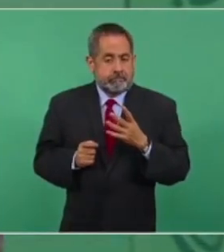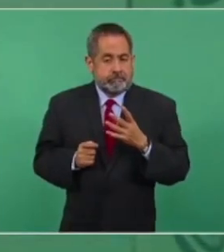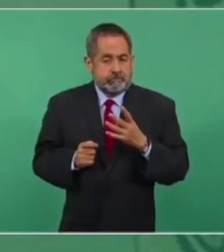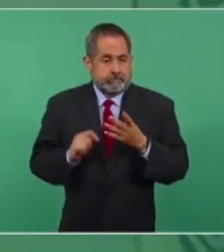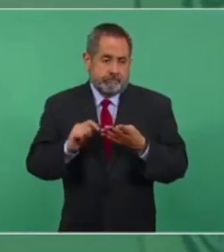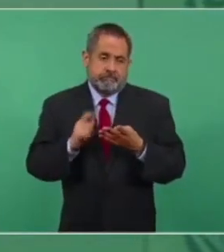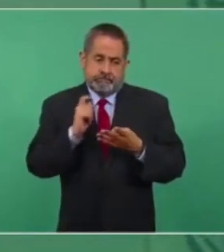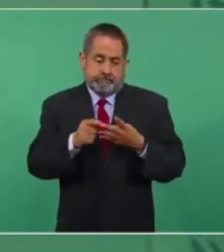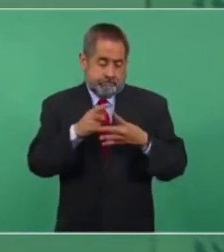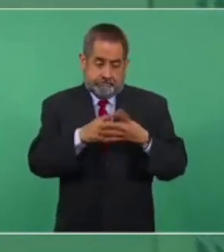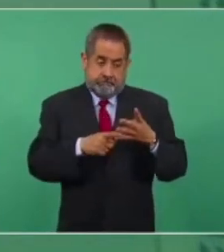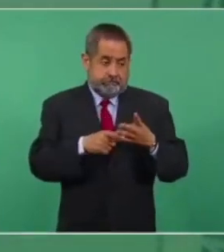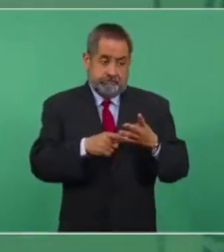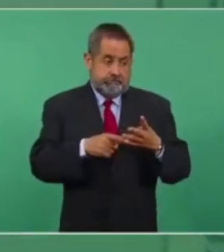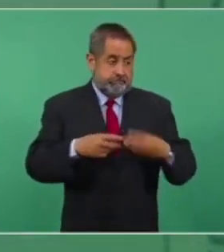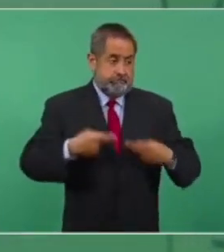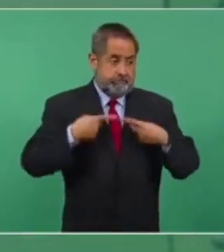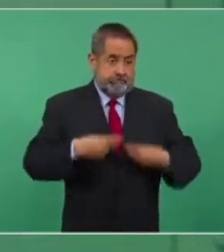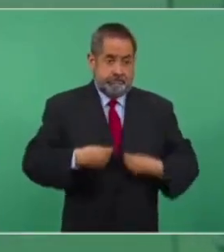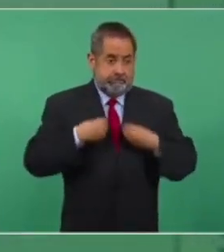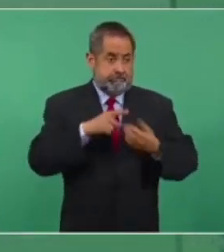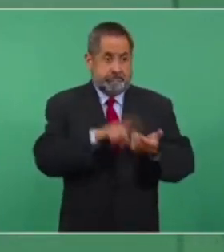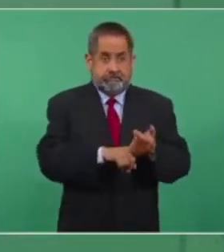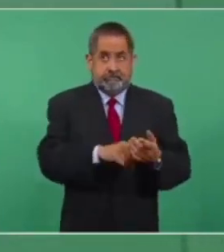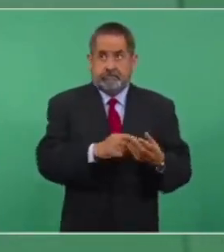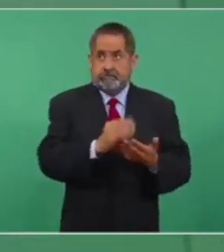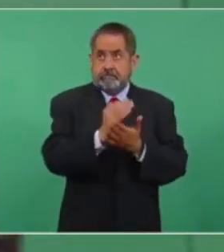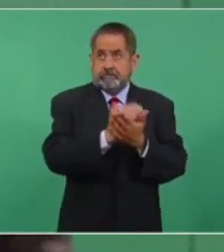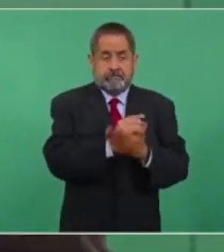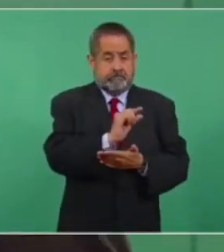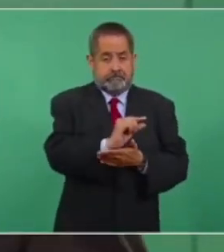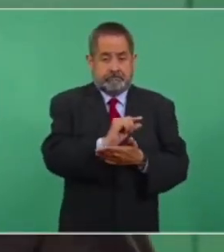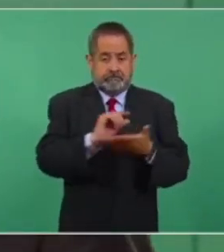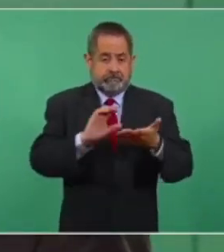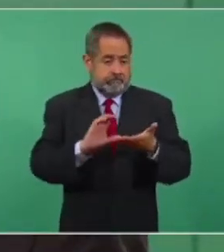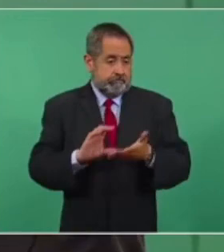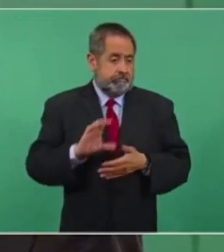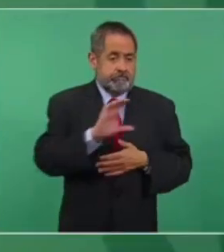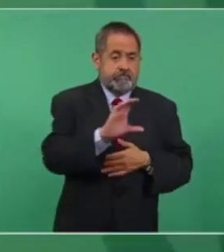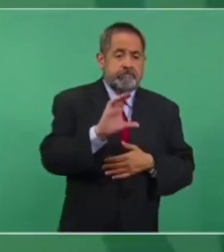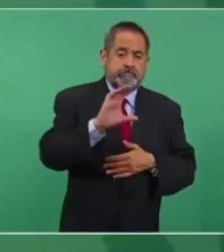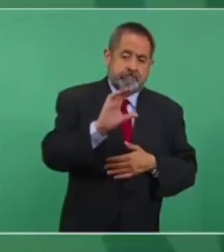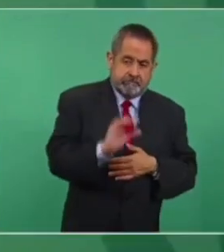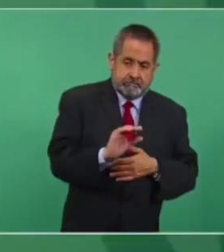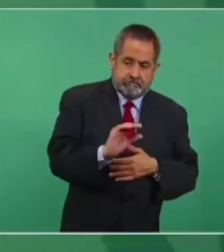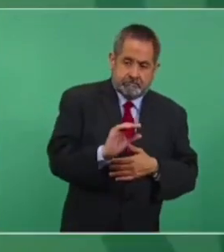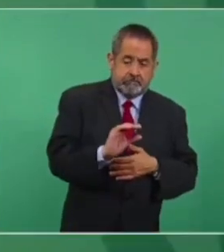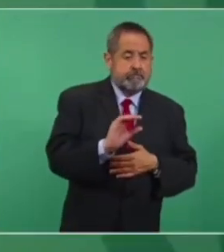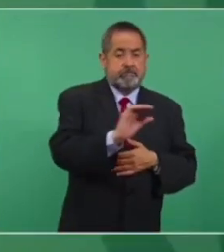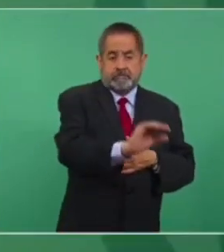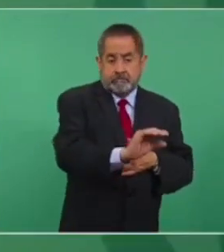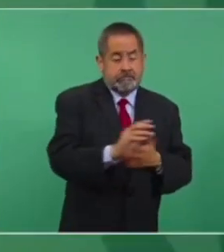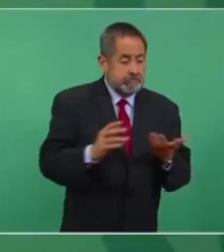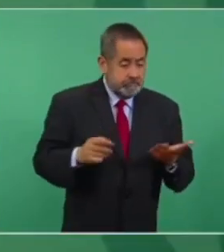le corresponde, de acuerdo a lo que está establecido en la ley,